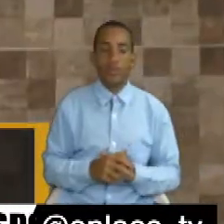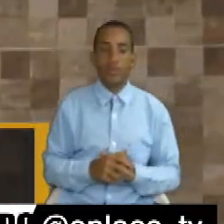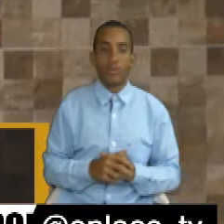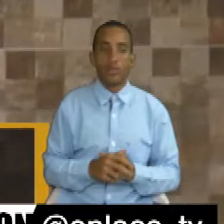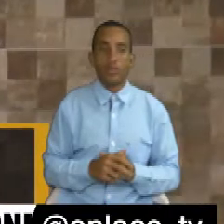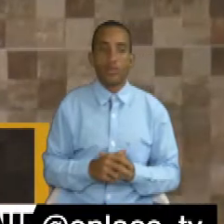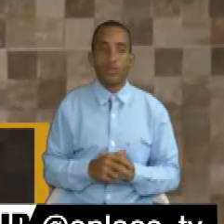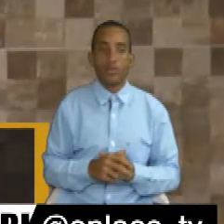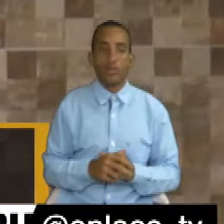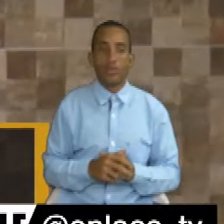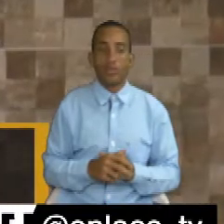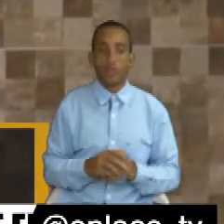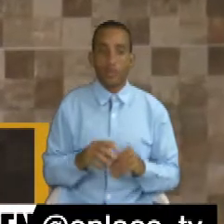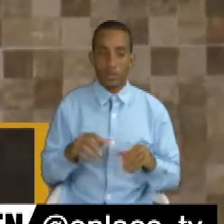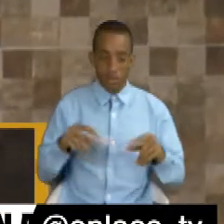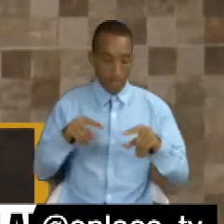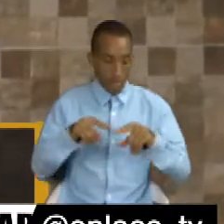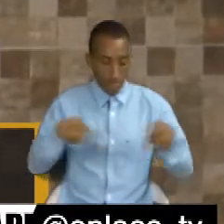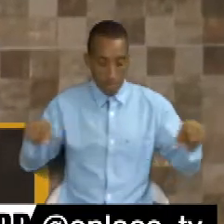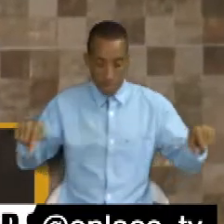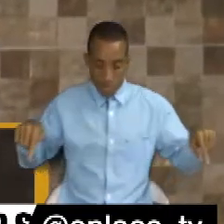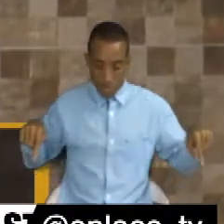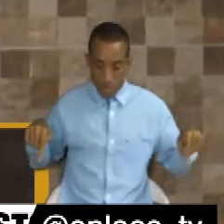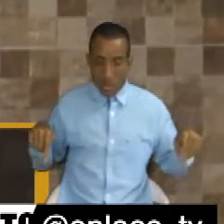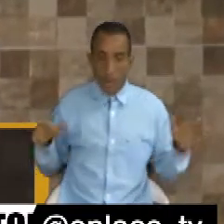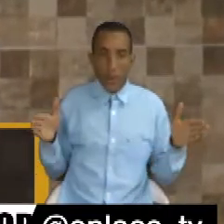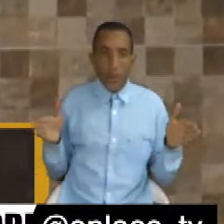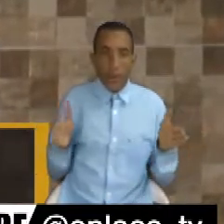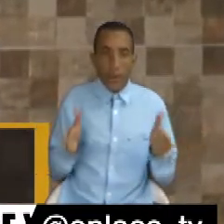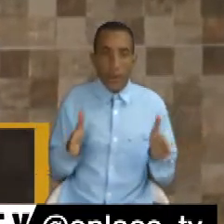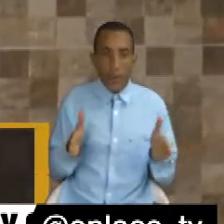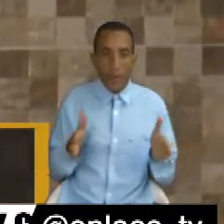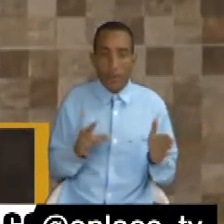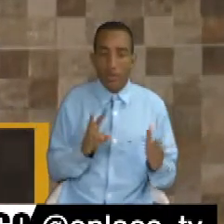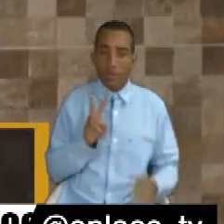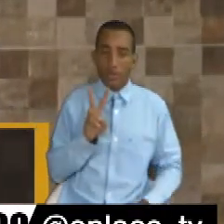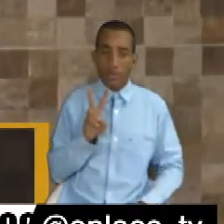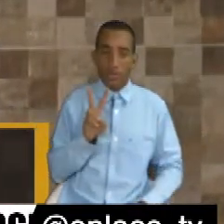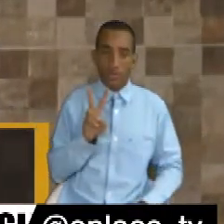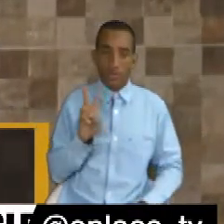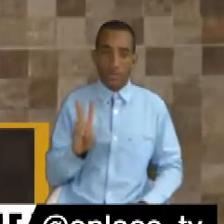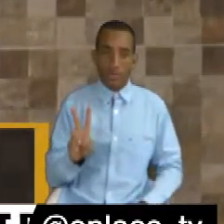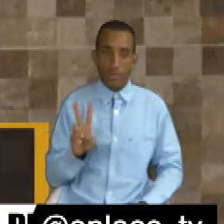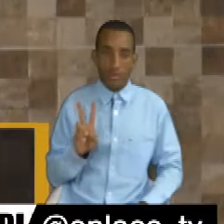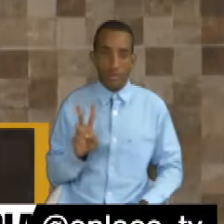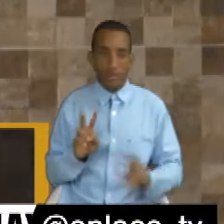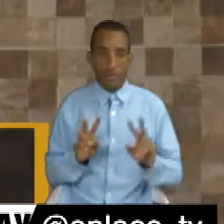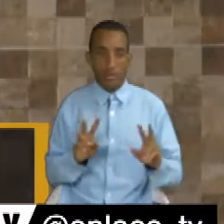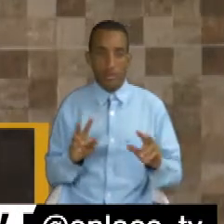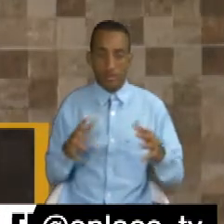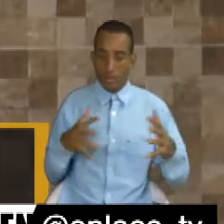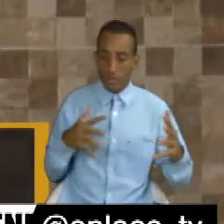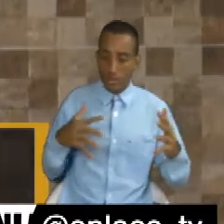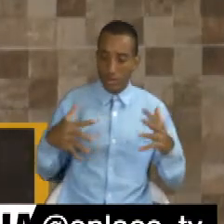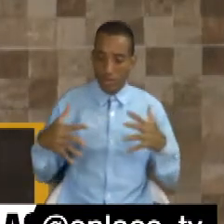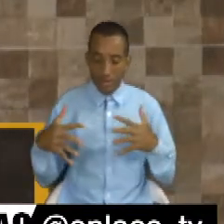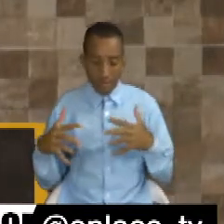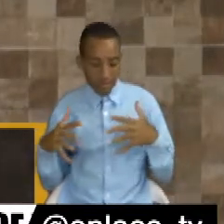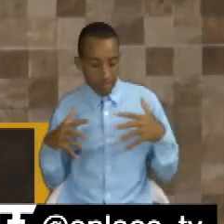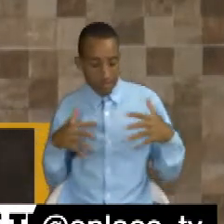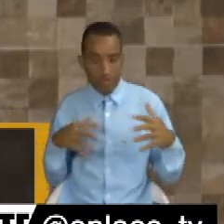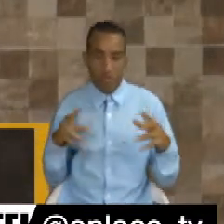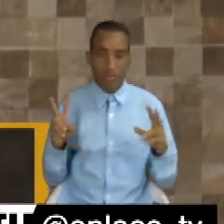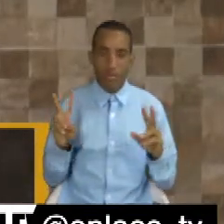es en una tarima pequeña y trabajan solamente la pareja. Su actuación es inédita, su obra